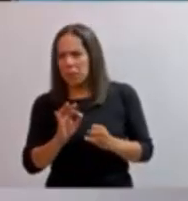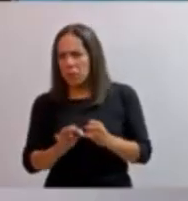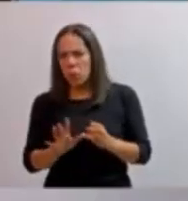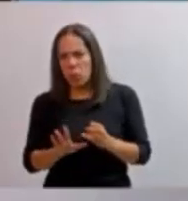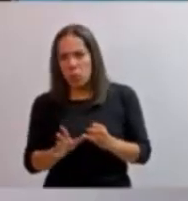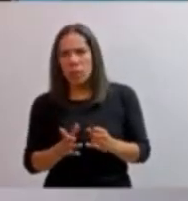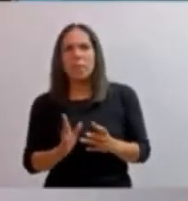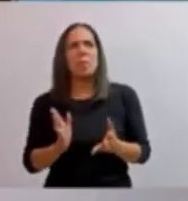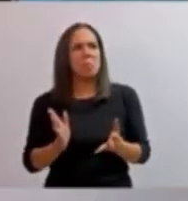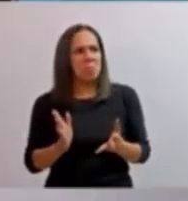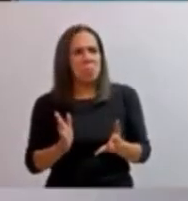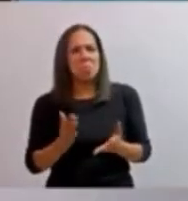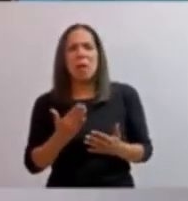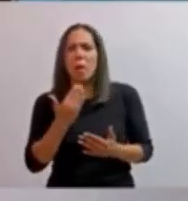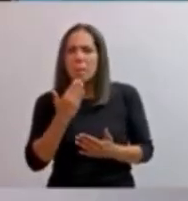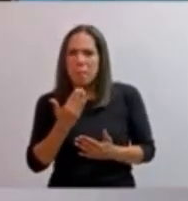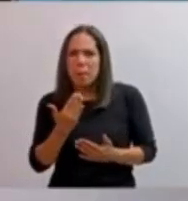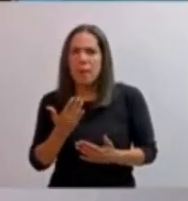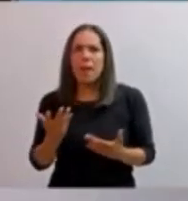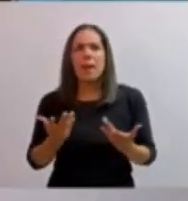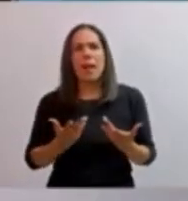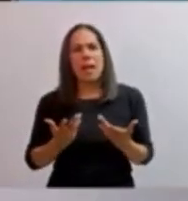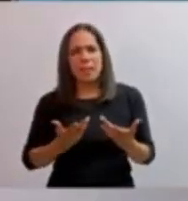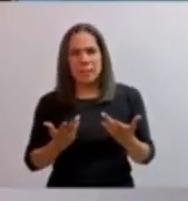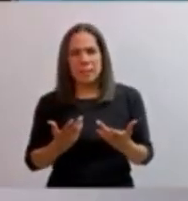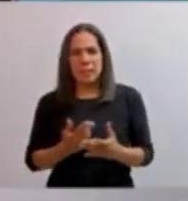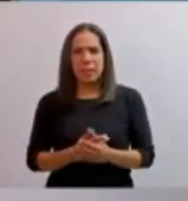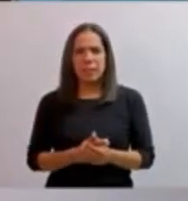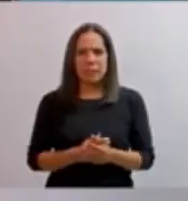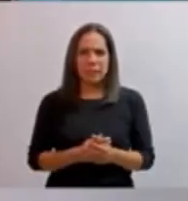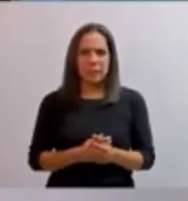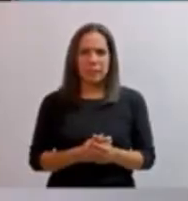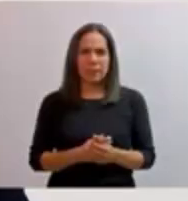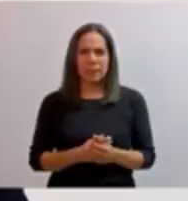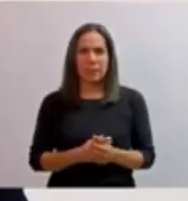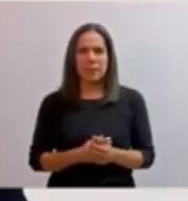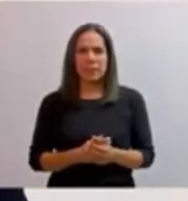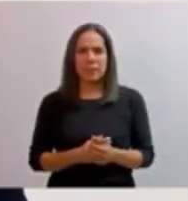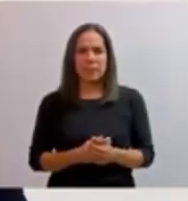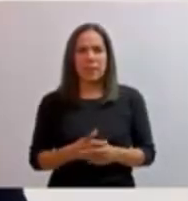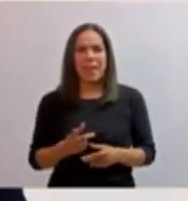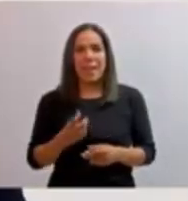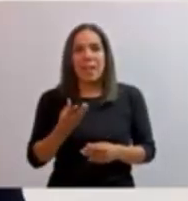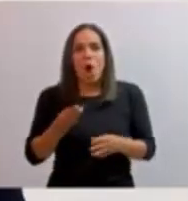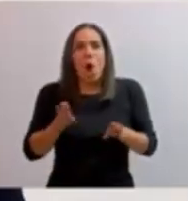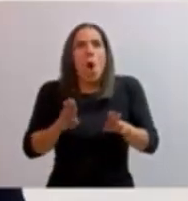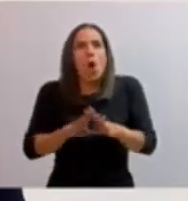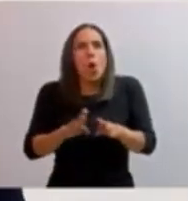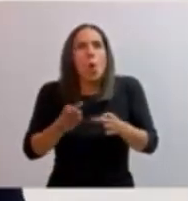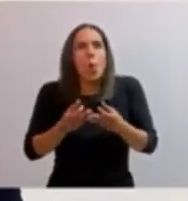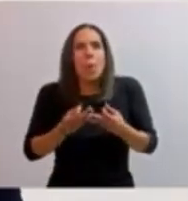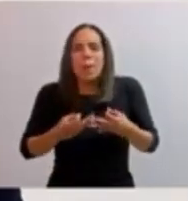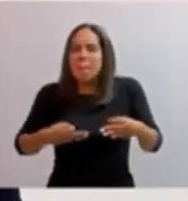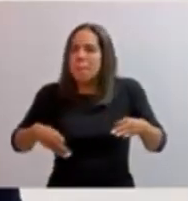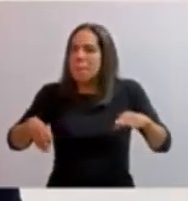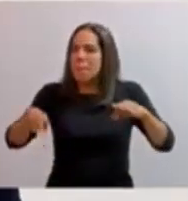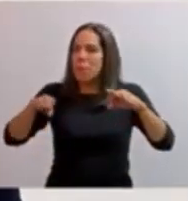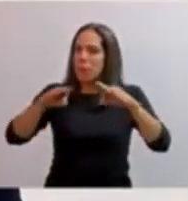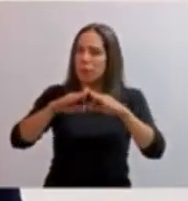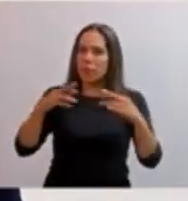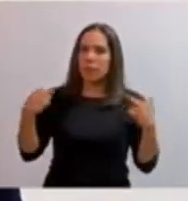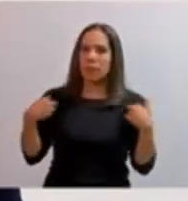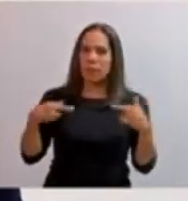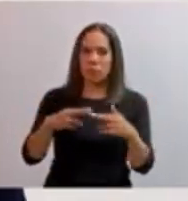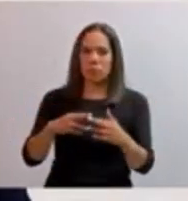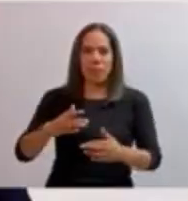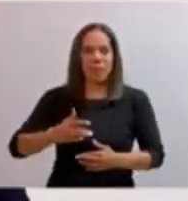hemos estado también haciendo énfasis en la importancia de que el docente pueda